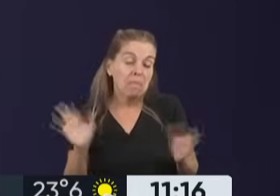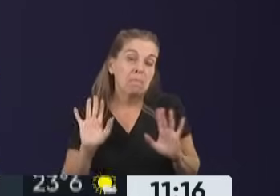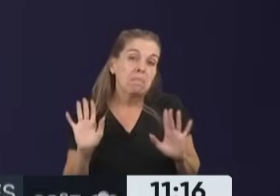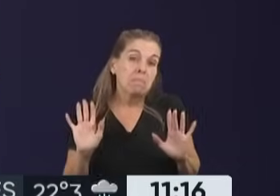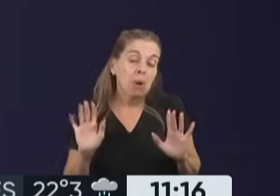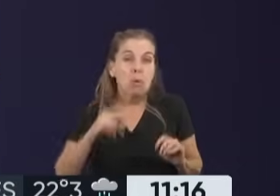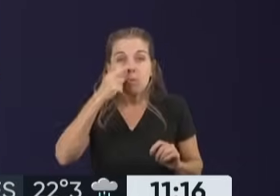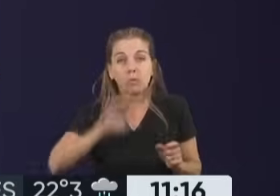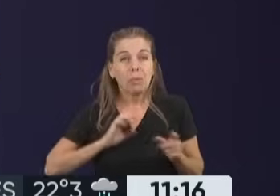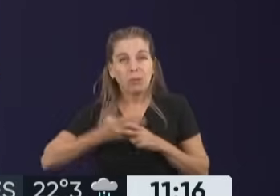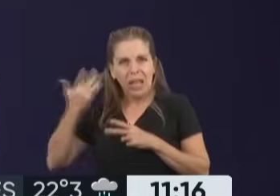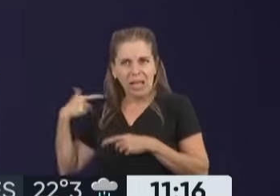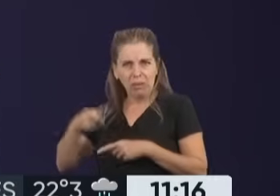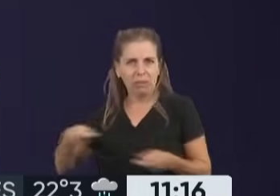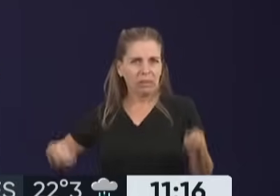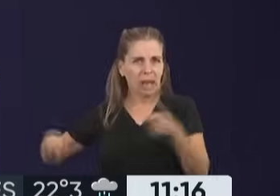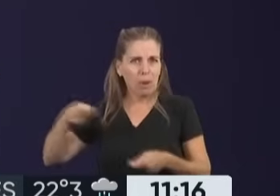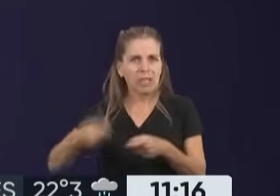han hecho en el último tiempo?